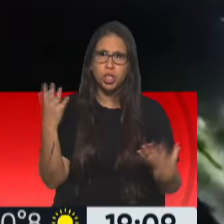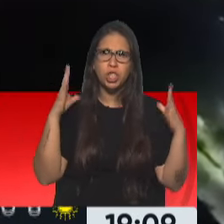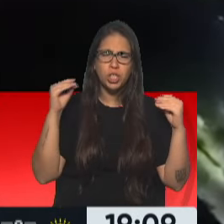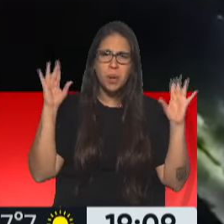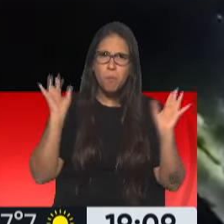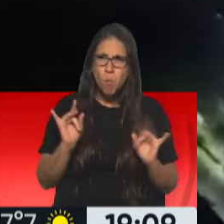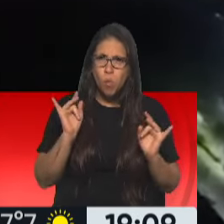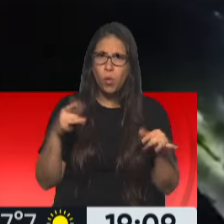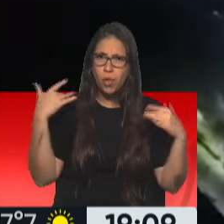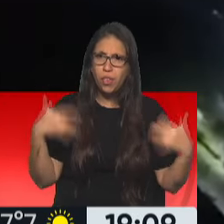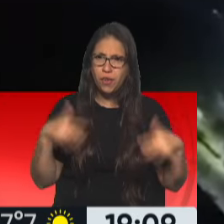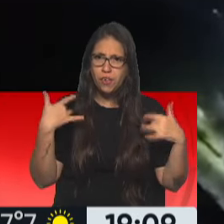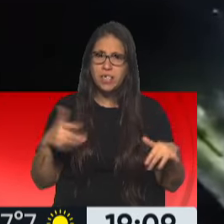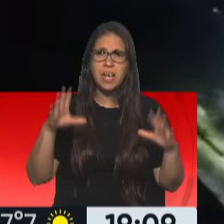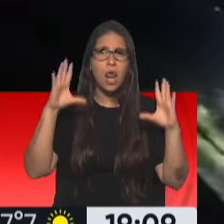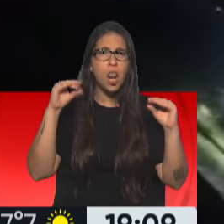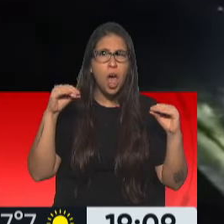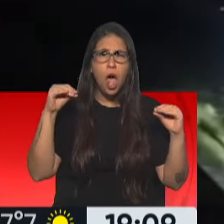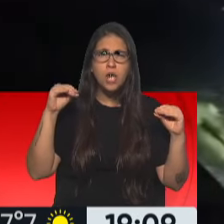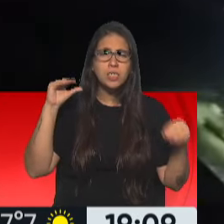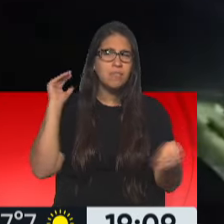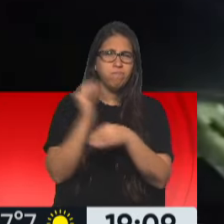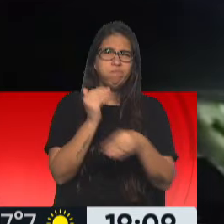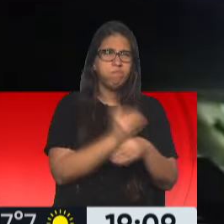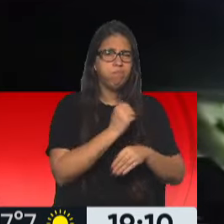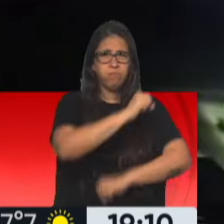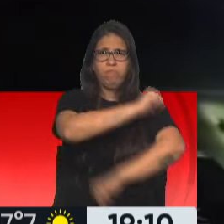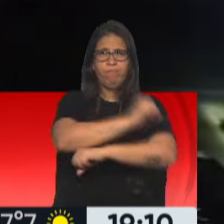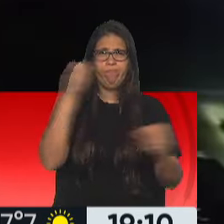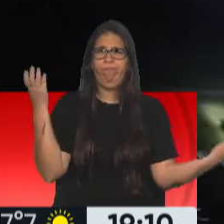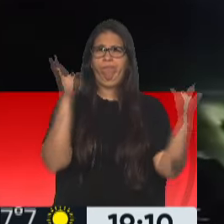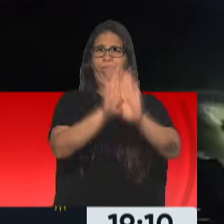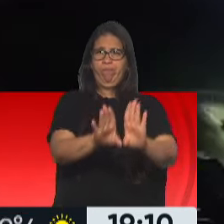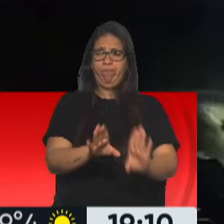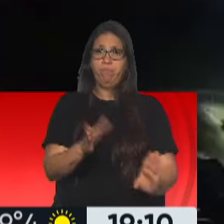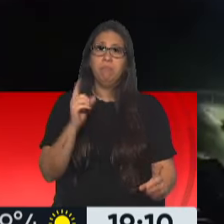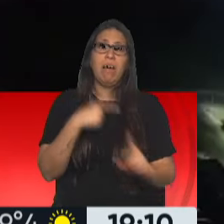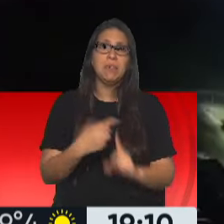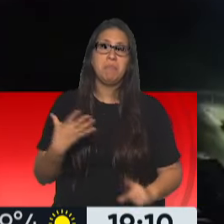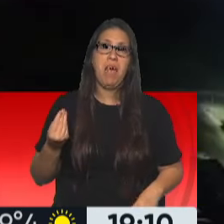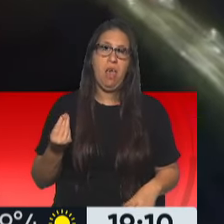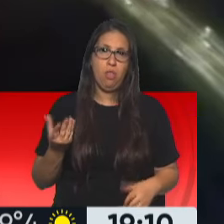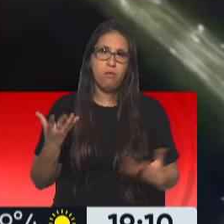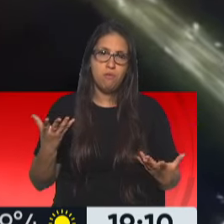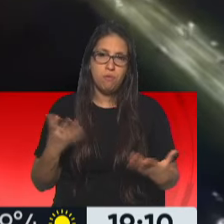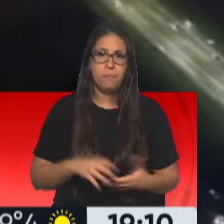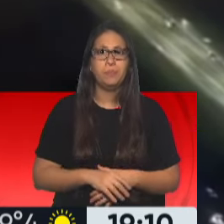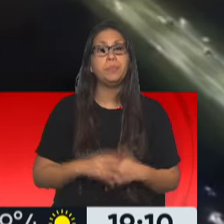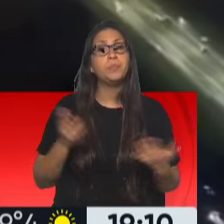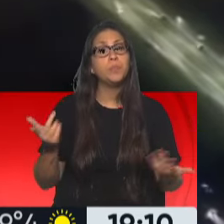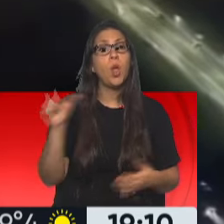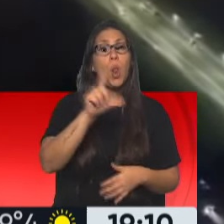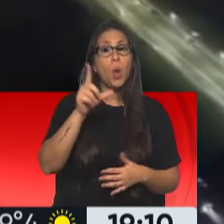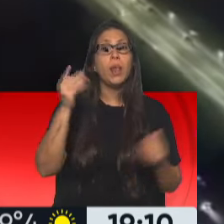complicada, inclusive toda la noche cerrada, todas No, las me ventanas. imagino. Y Enseguida sí. vamos a... Y vamos con el a miedo seguir. que es lógico, ¿no? Sí, tal cual. Bueno, comenzaron este lunes